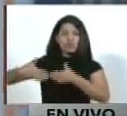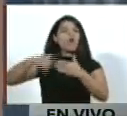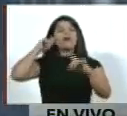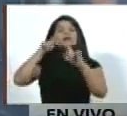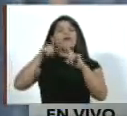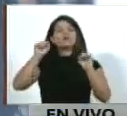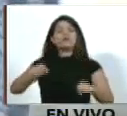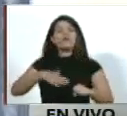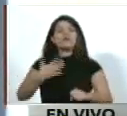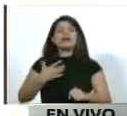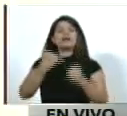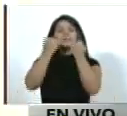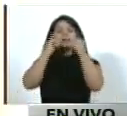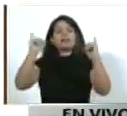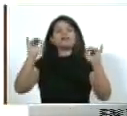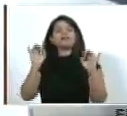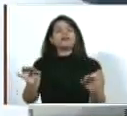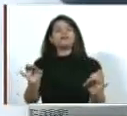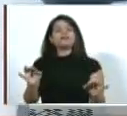alcanzar nuestra independencia.